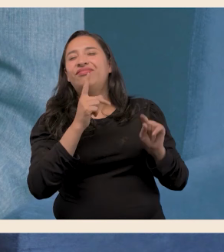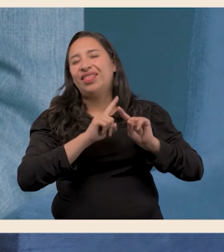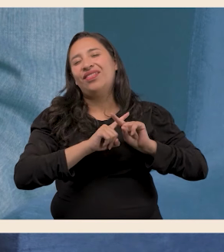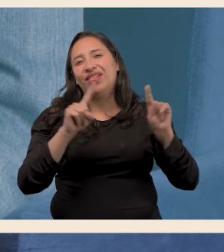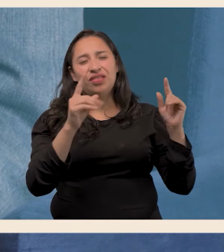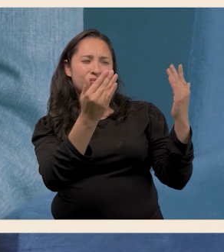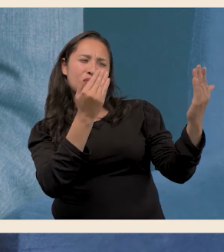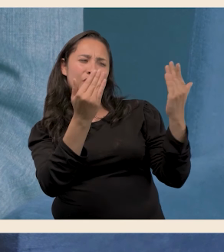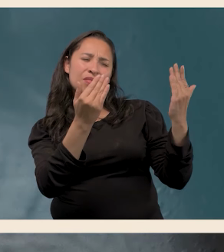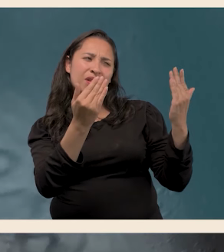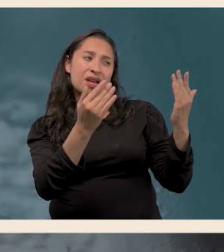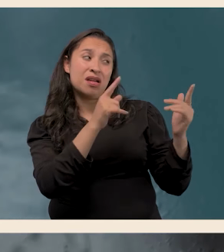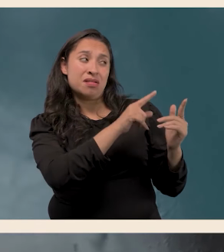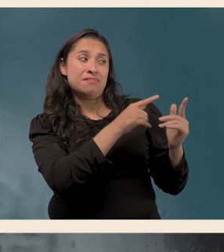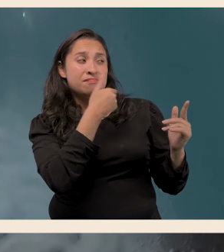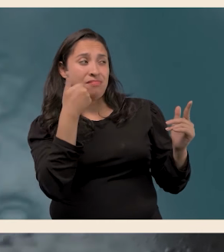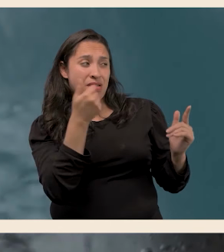la diferencia.